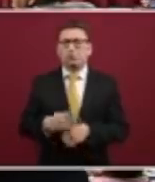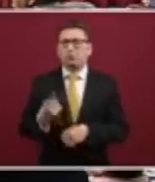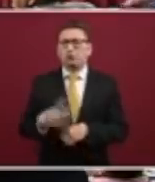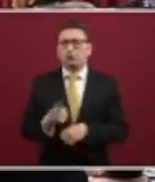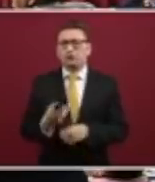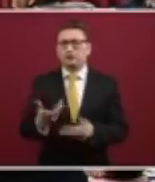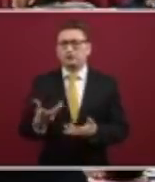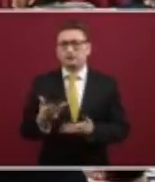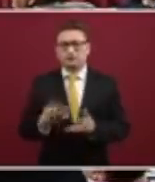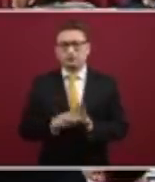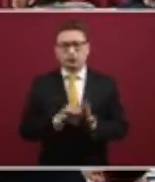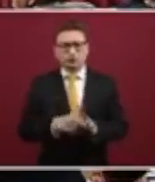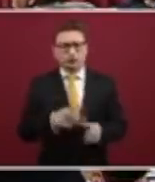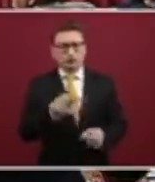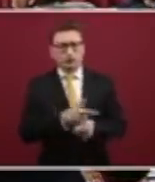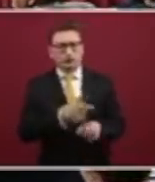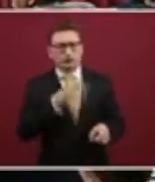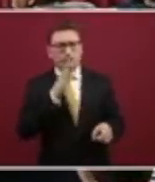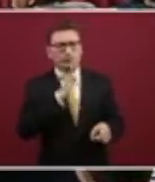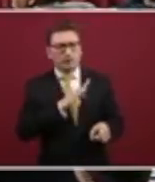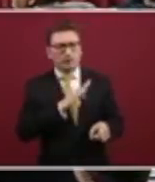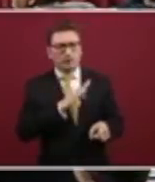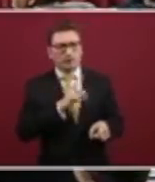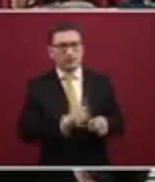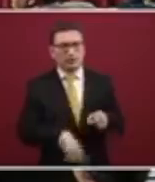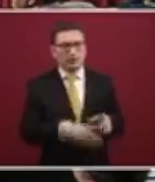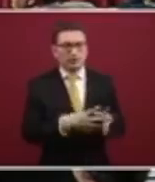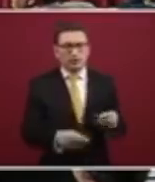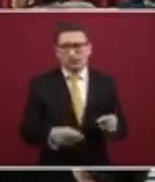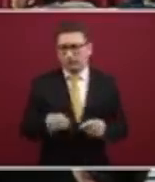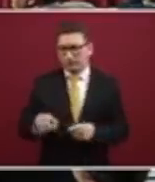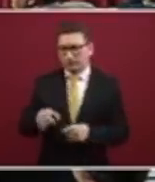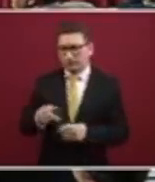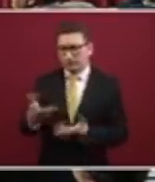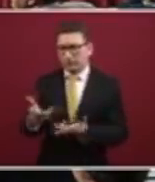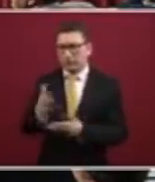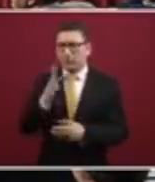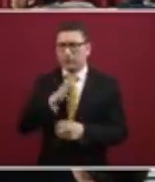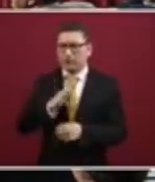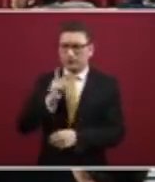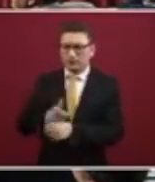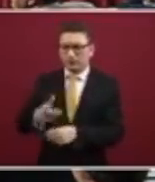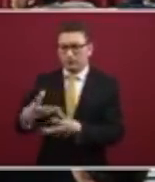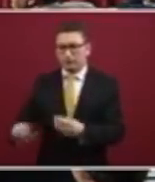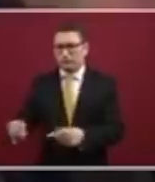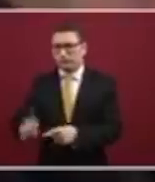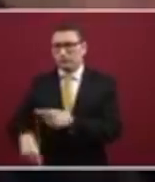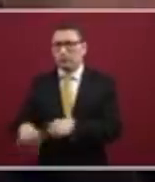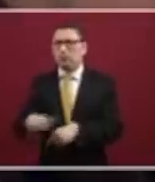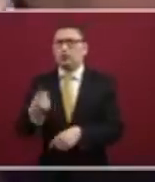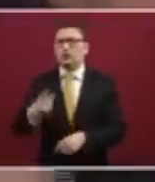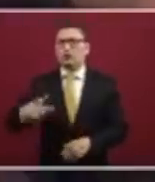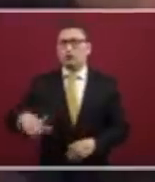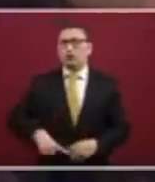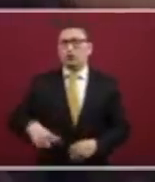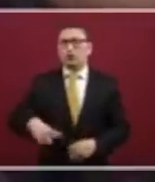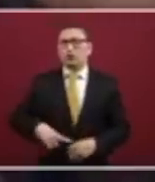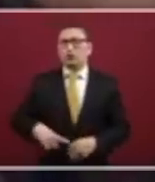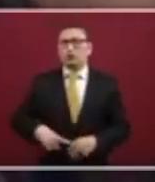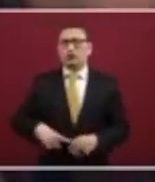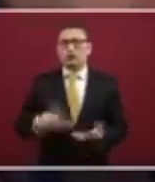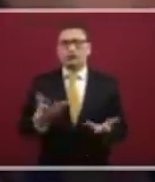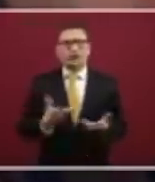se descubre algo mal aquí y se desaparece? Se descubre algo mal aquí y se desaparece. ¿Por qué el gobierno no hace un trabajo